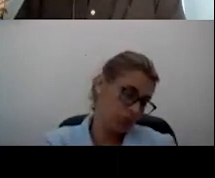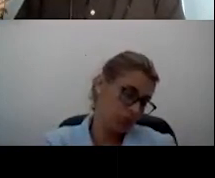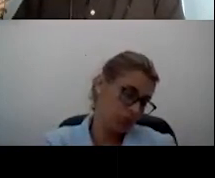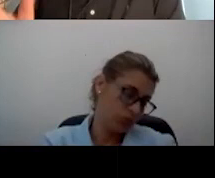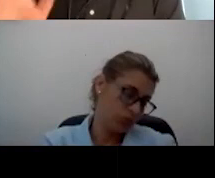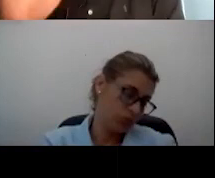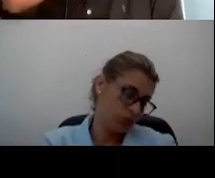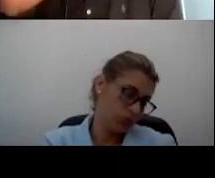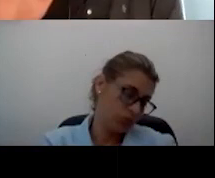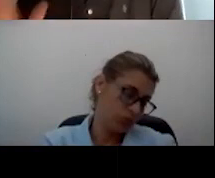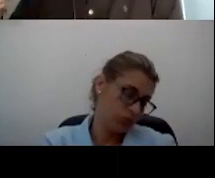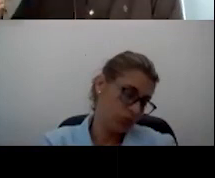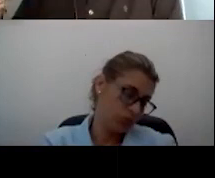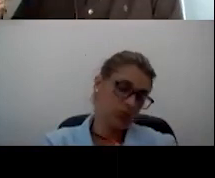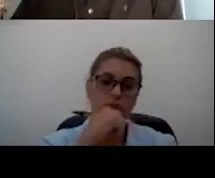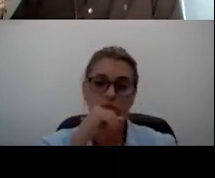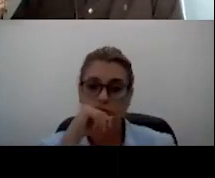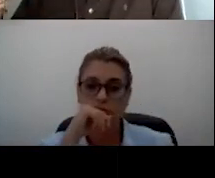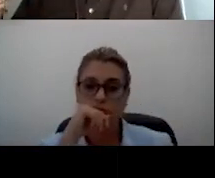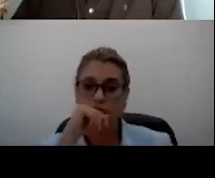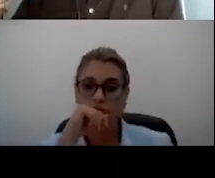todo un reto para el gobierno que entra de